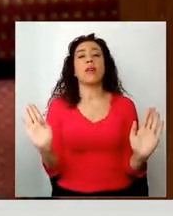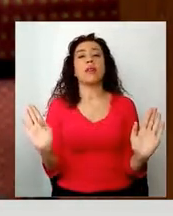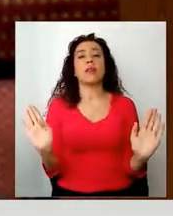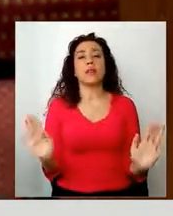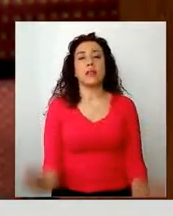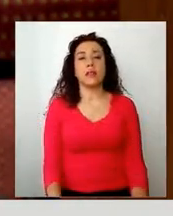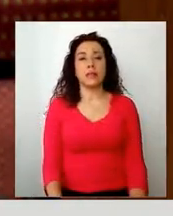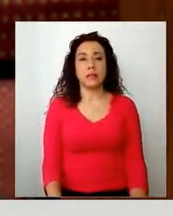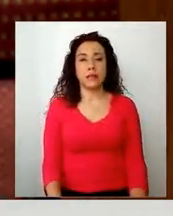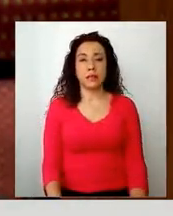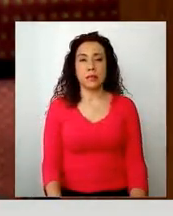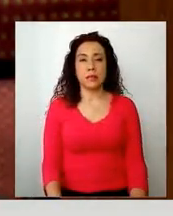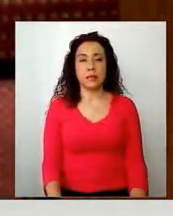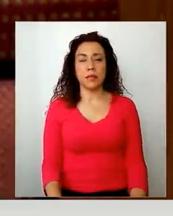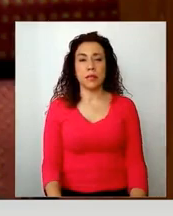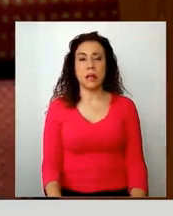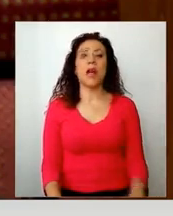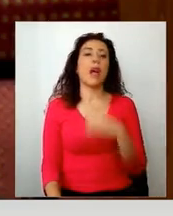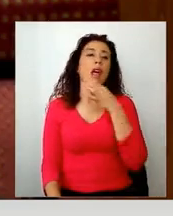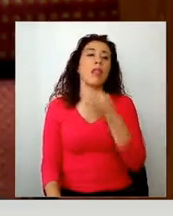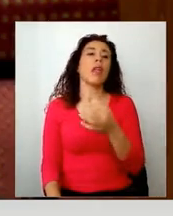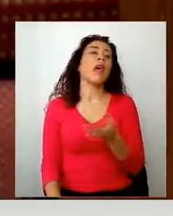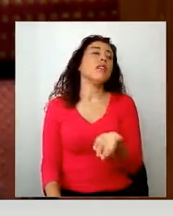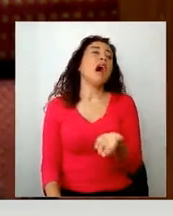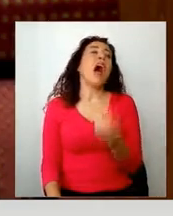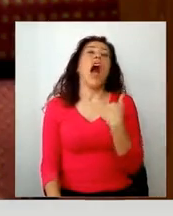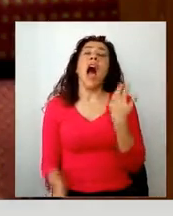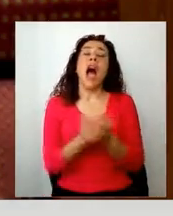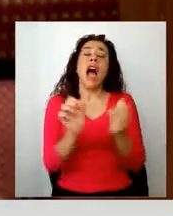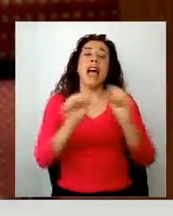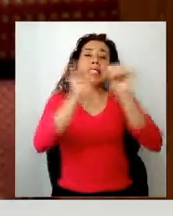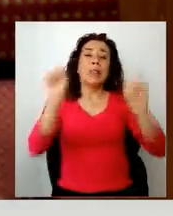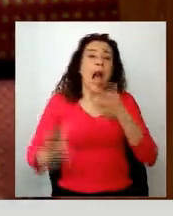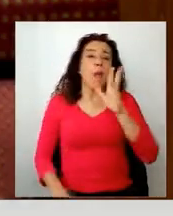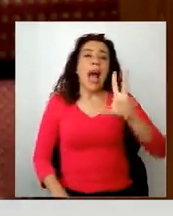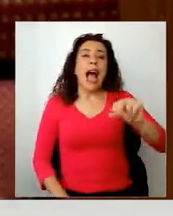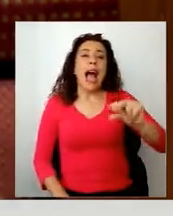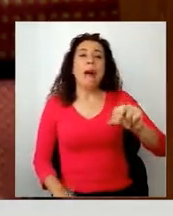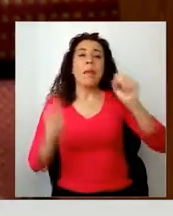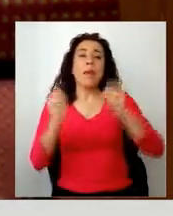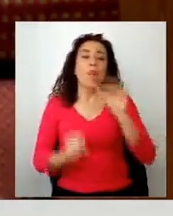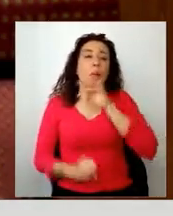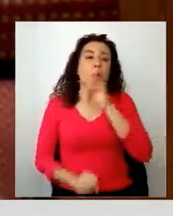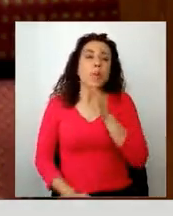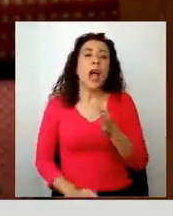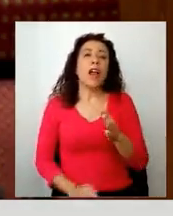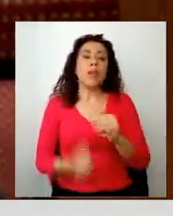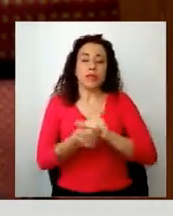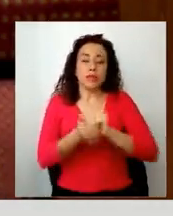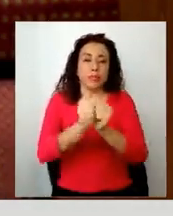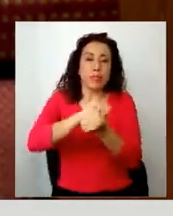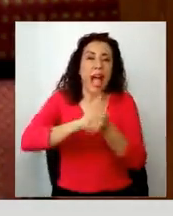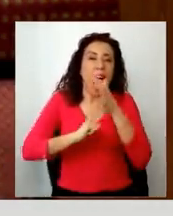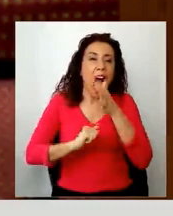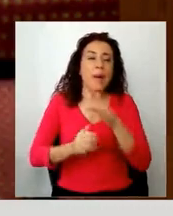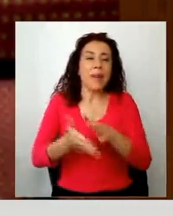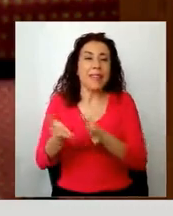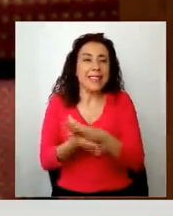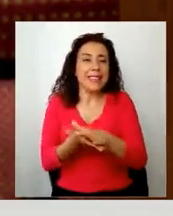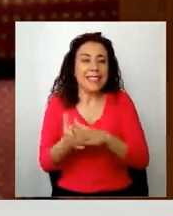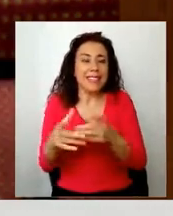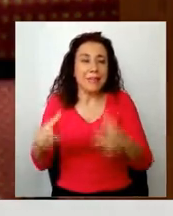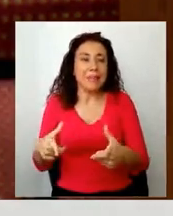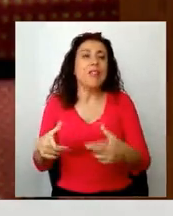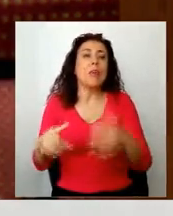vamos a decir mire nosotros tenemos una sistema de aguas grises que permite la utilización o reutilización de esa agua para el para el